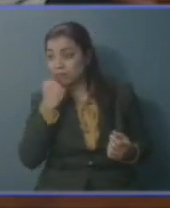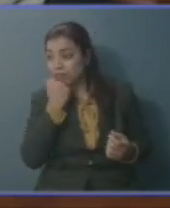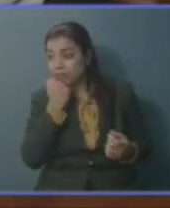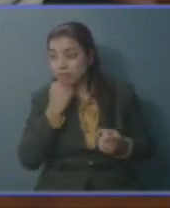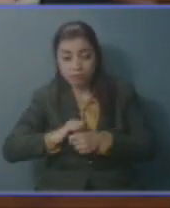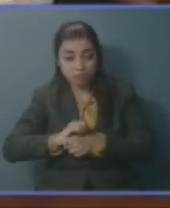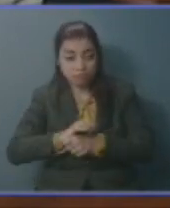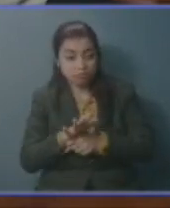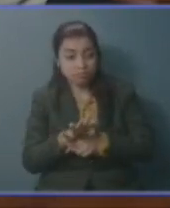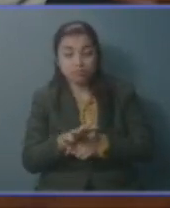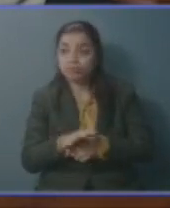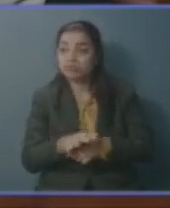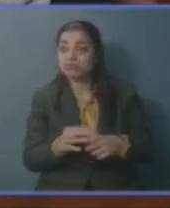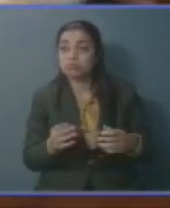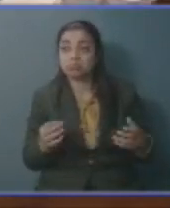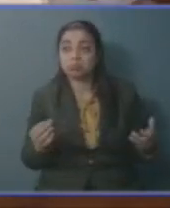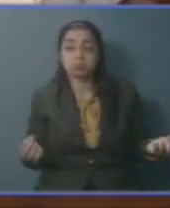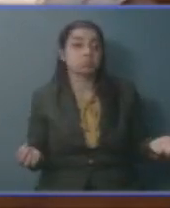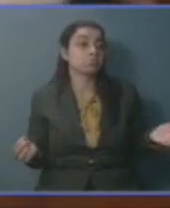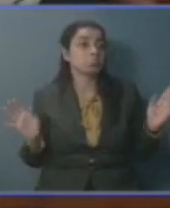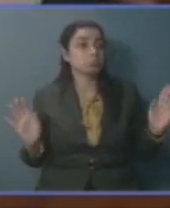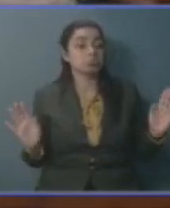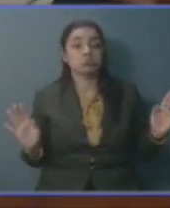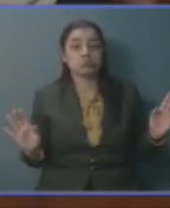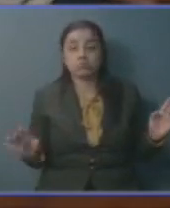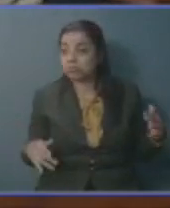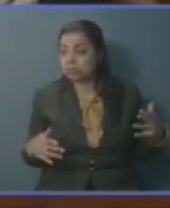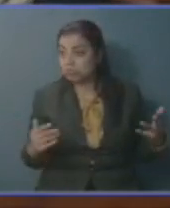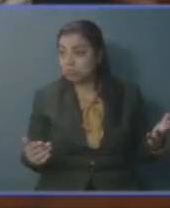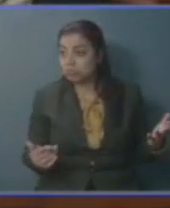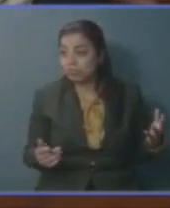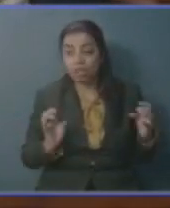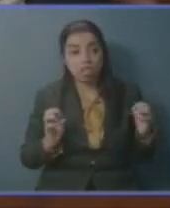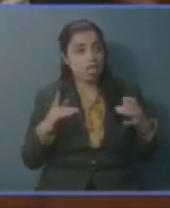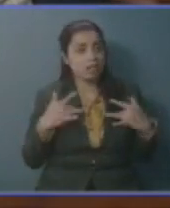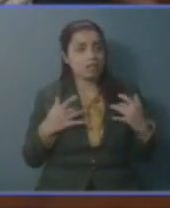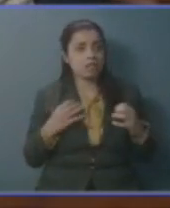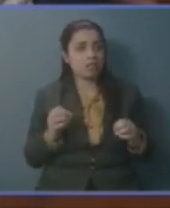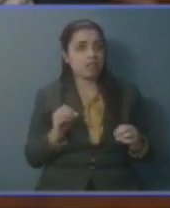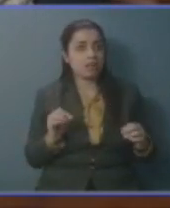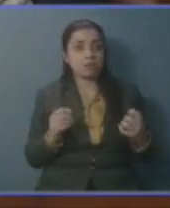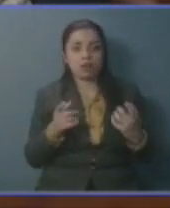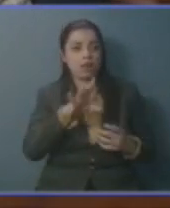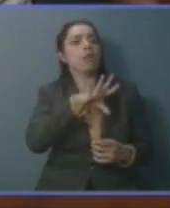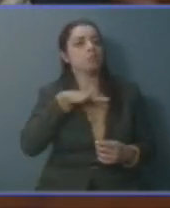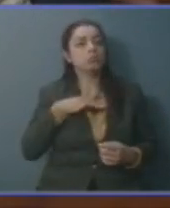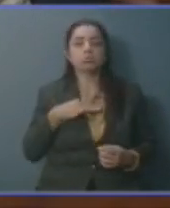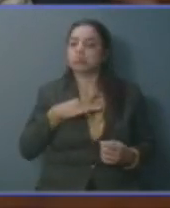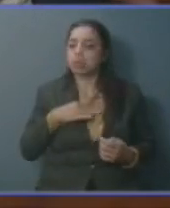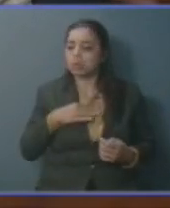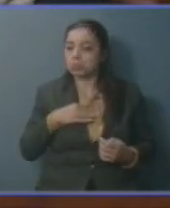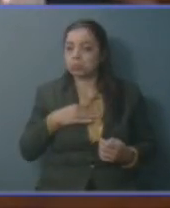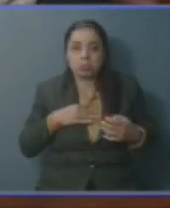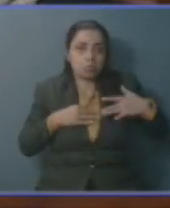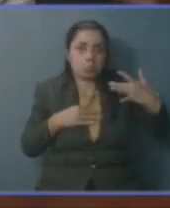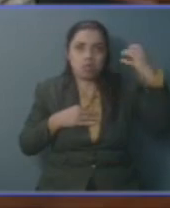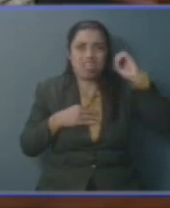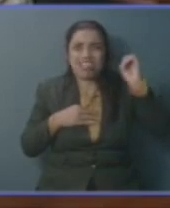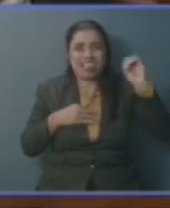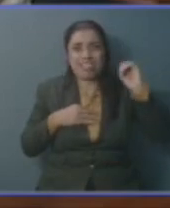tiene el virus o que lo ha tenido y que fue asintomática, pero que desgraciadamente lo riega a